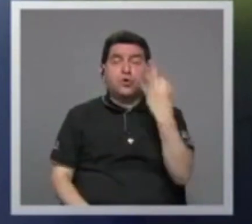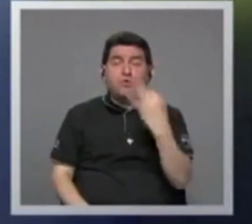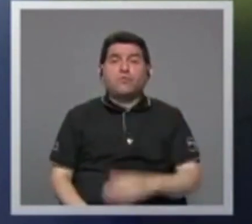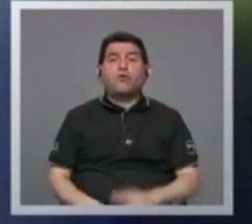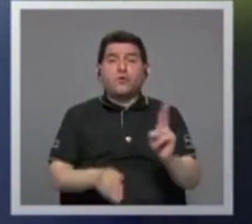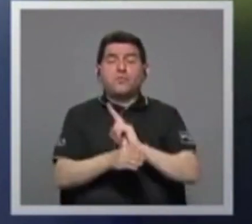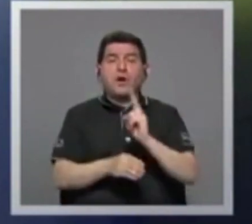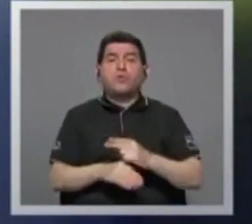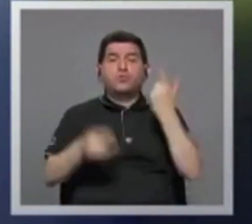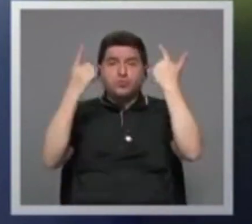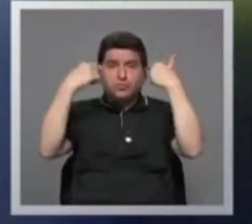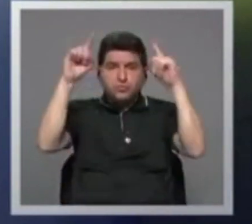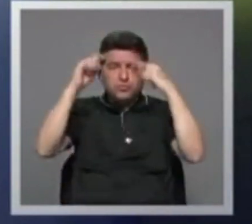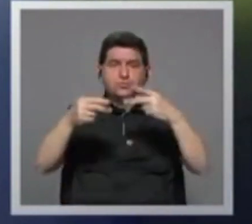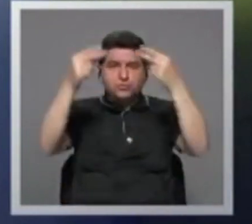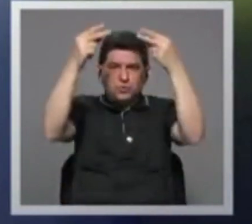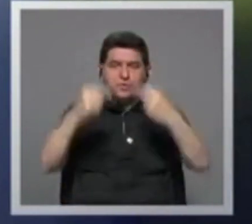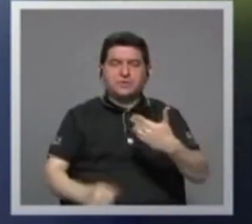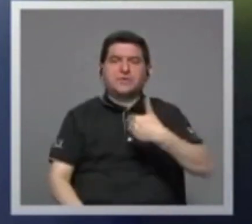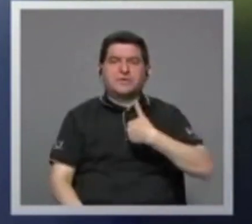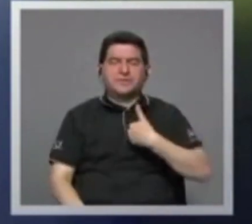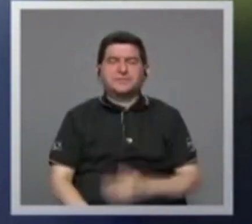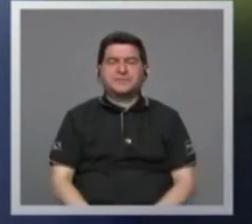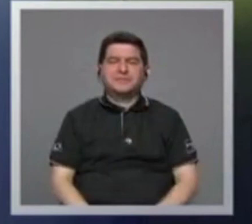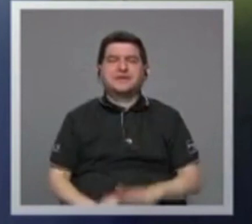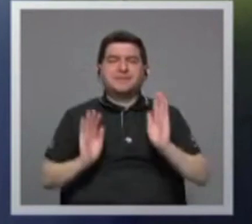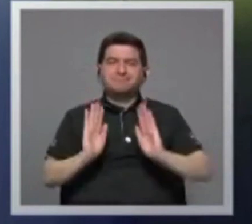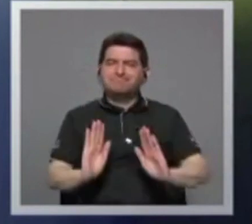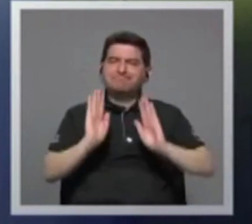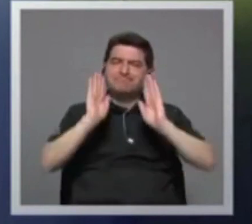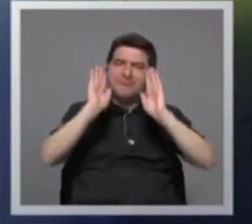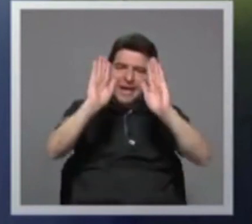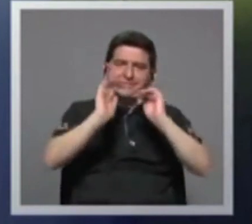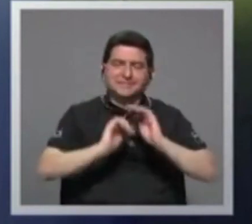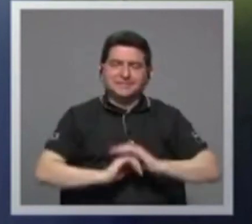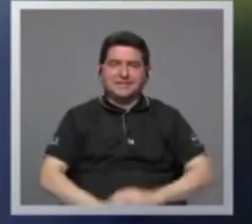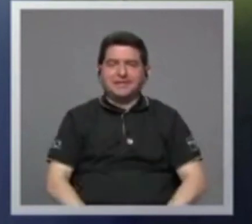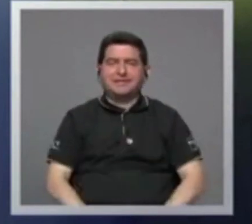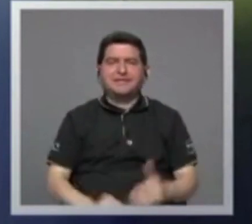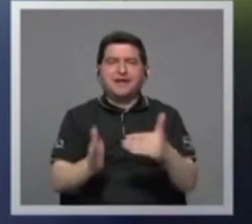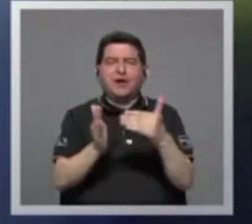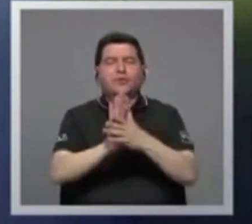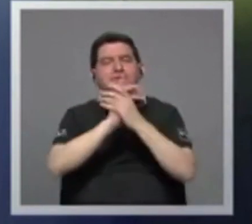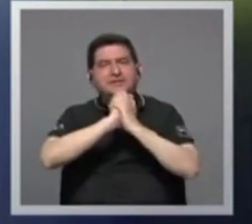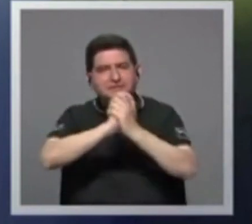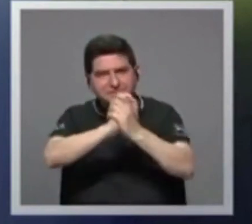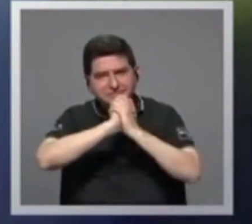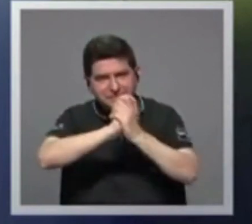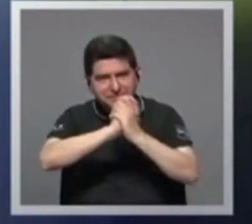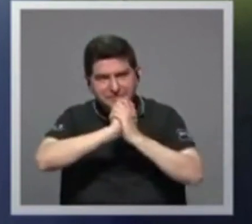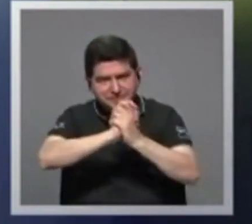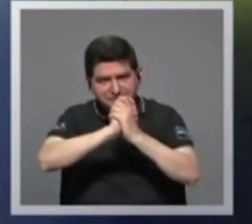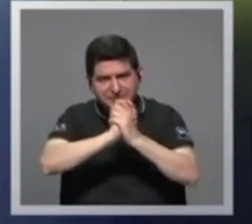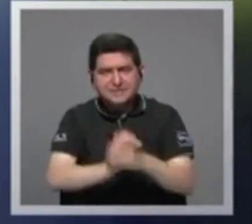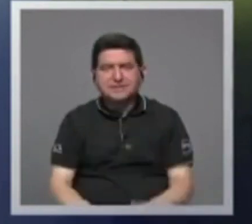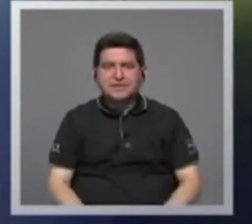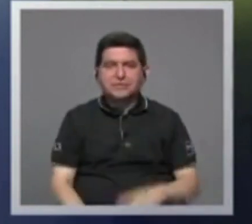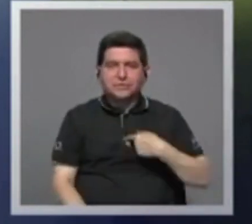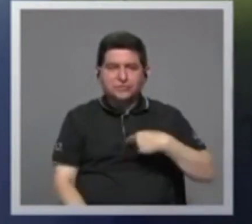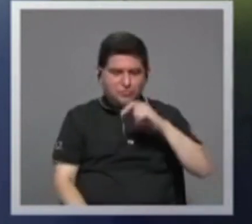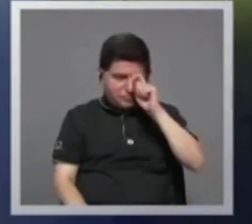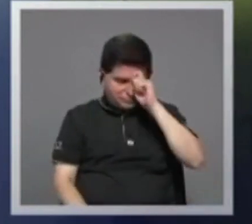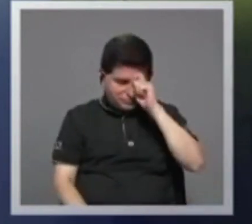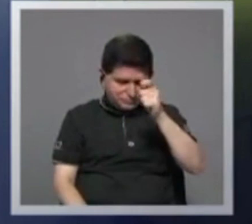más eficiente del presupuesto que tenemos. Excelente. Vuelvo a felicitarlos. Me quito el sombrero